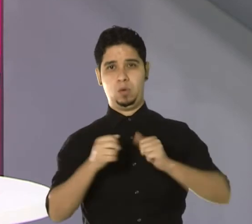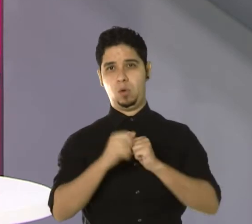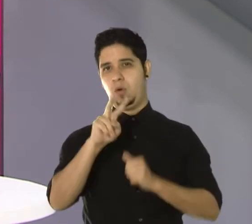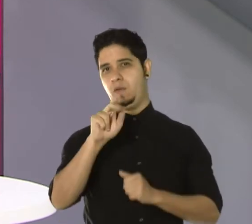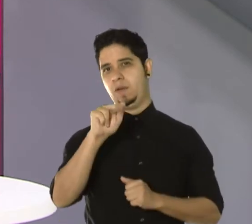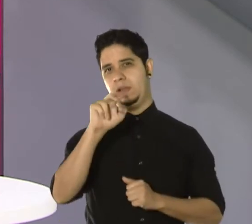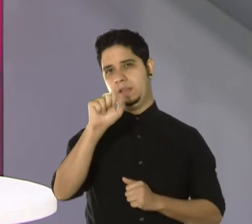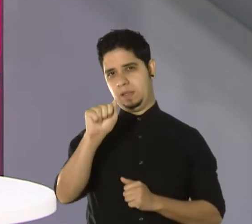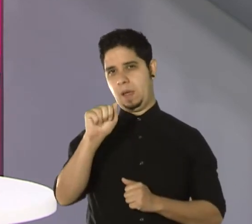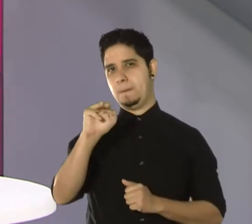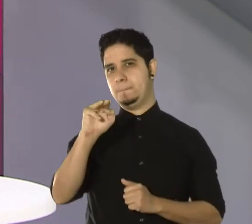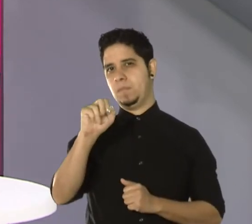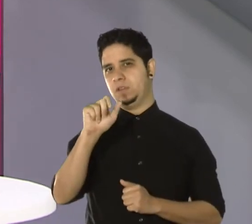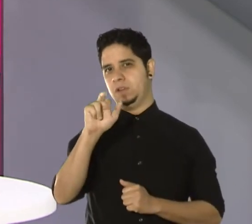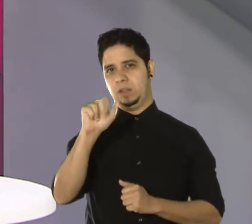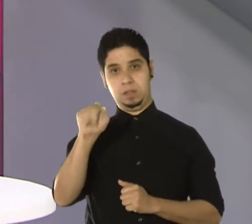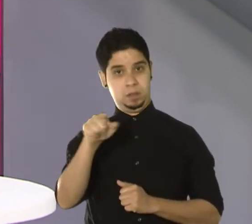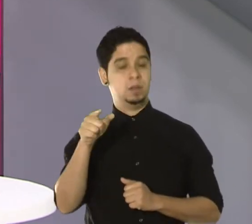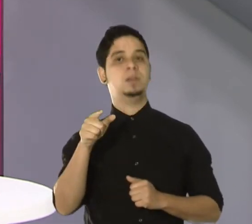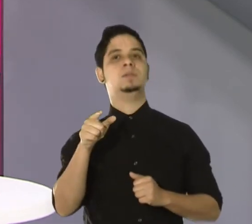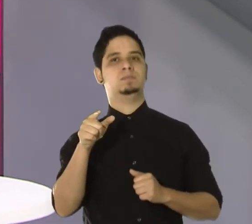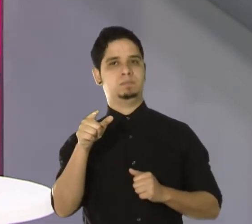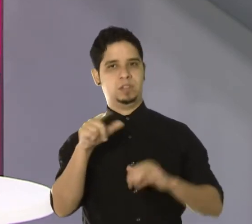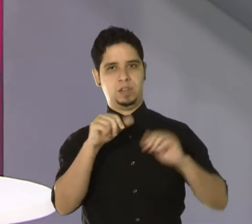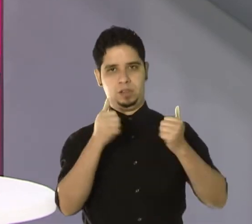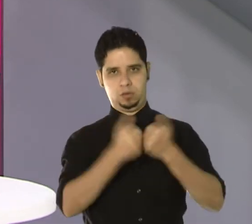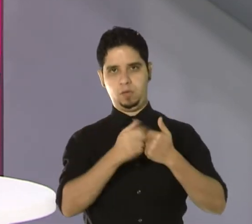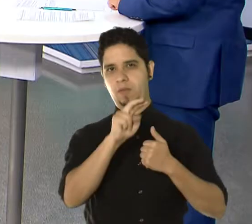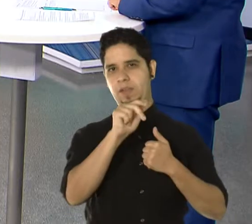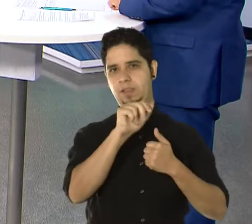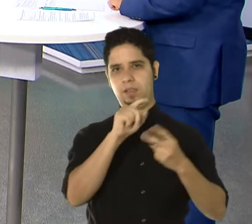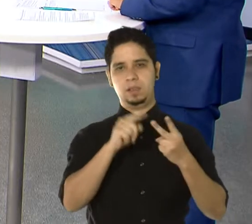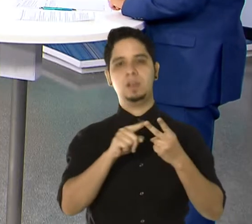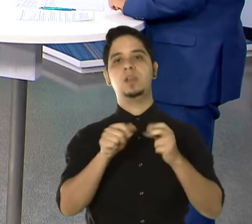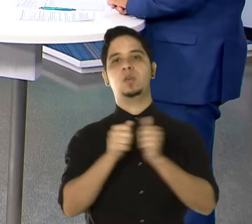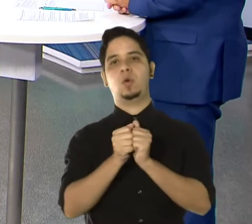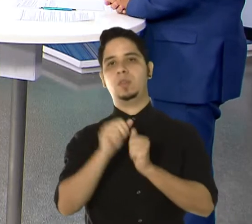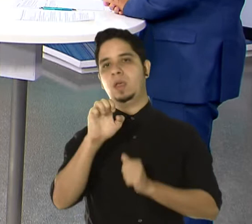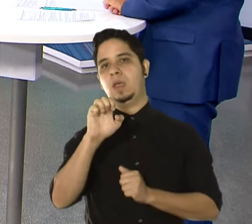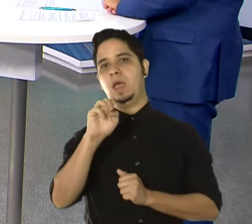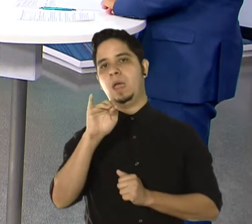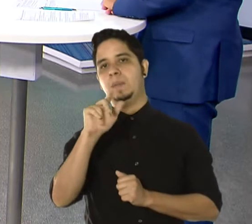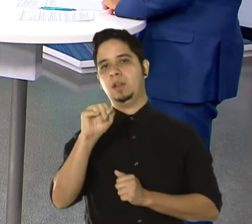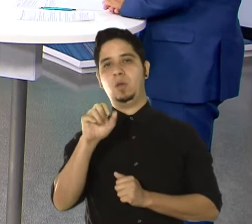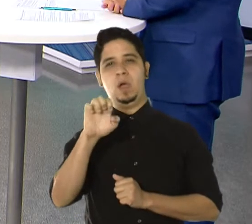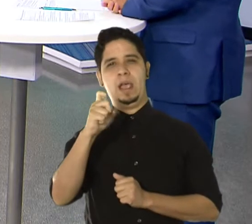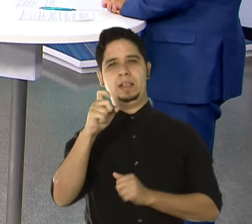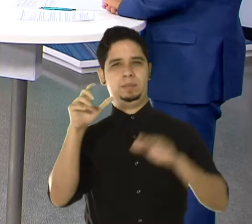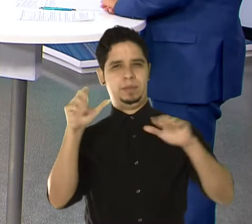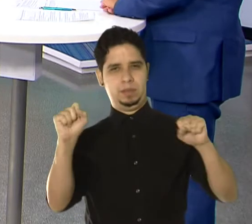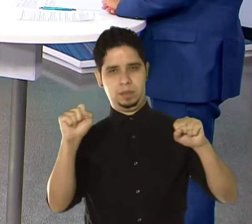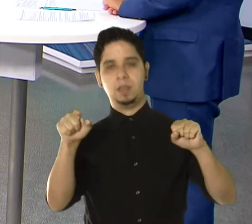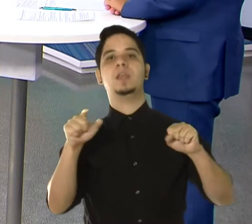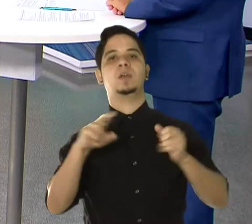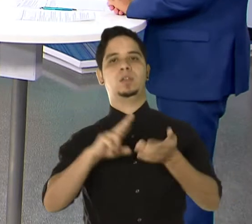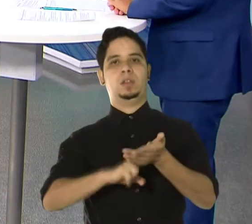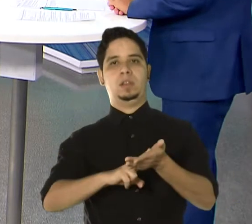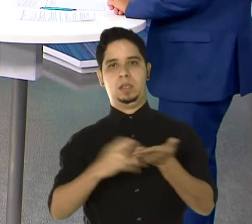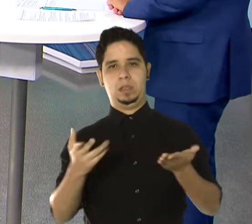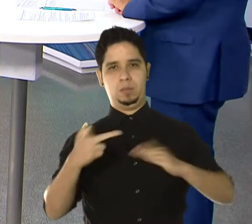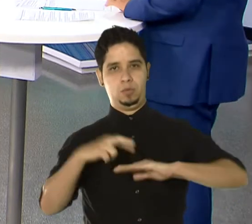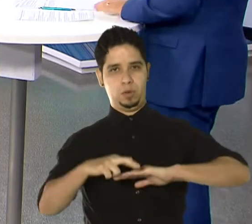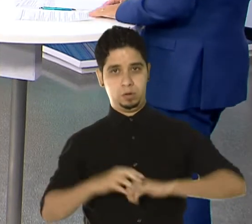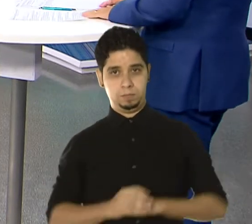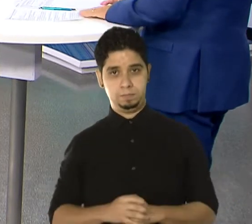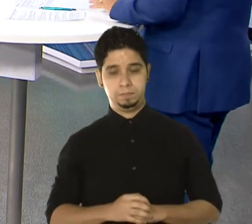Mari Monserrate, presidenta de la Asociación de Constructores de Puerto Rico, y con Emilio Colón Zavala, expresidente de la Asociación de Contratistas de Puerto